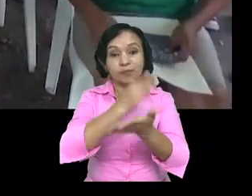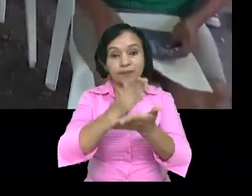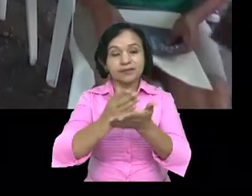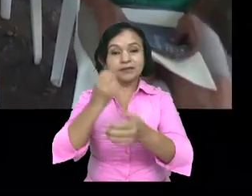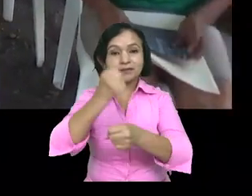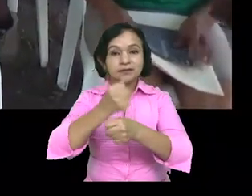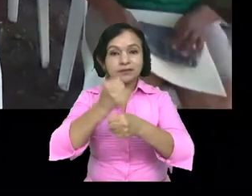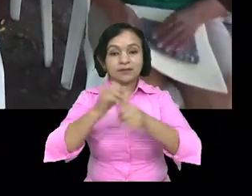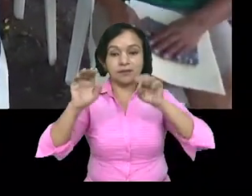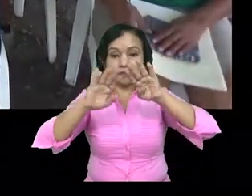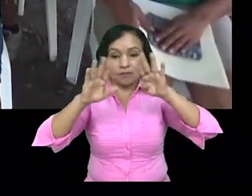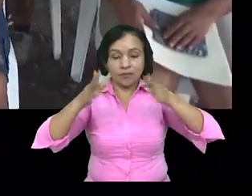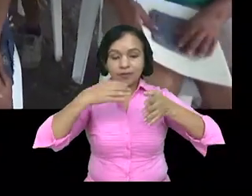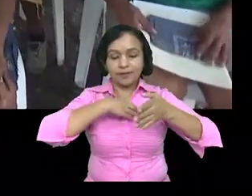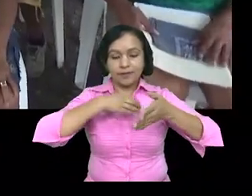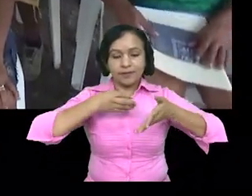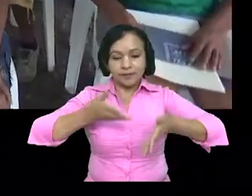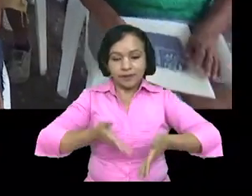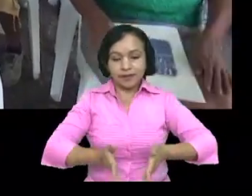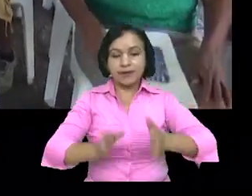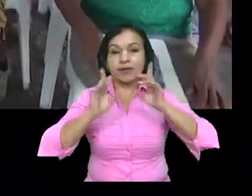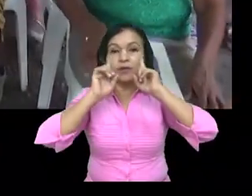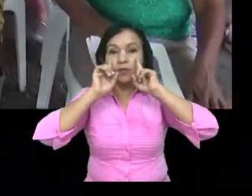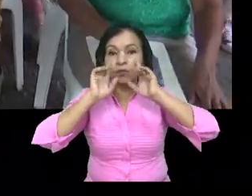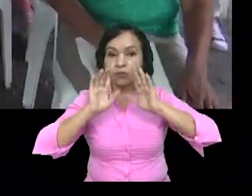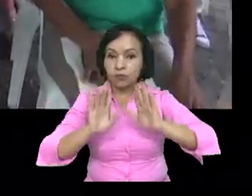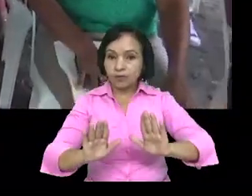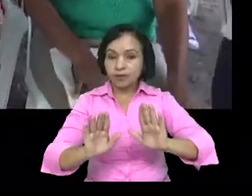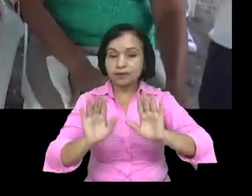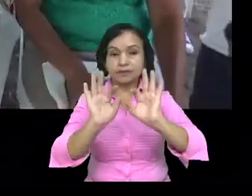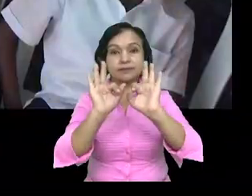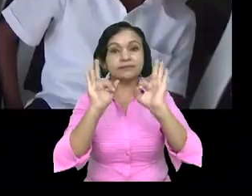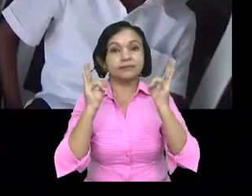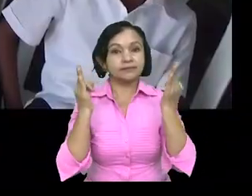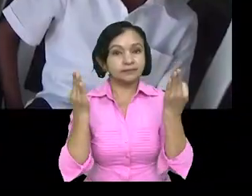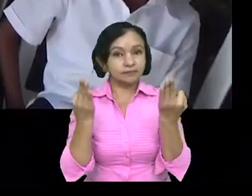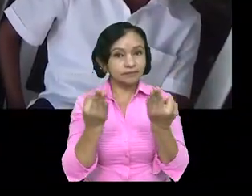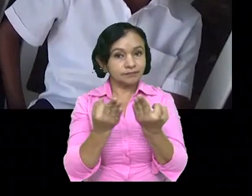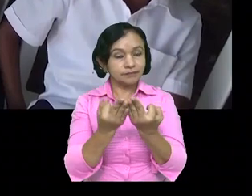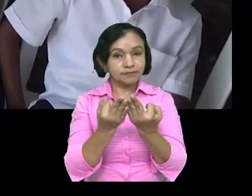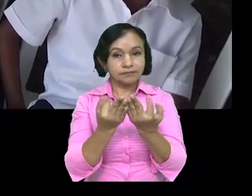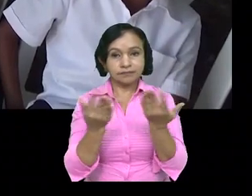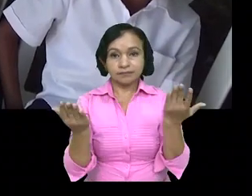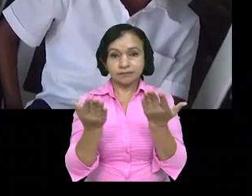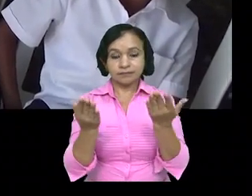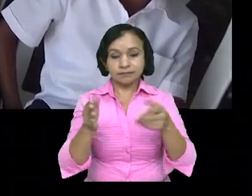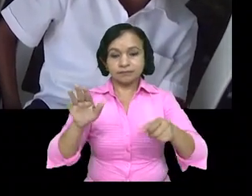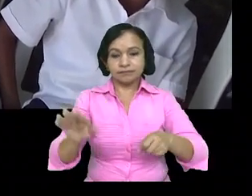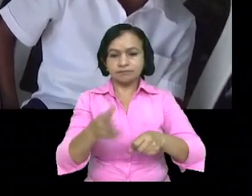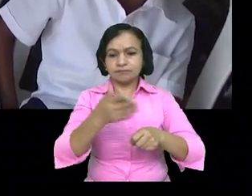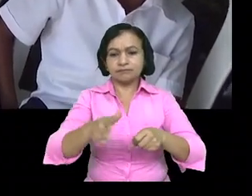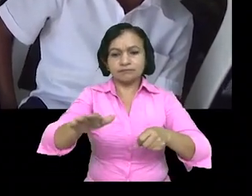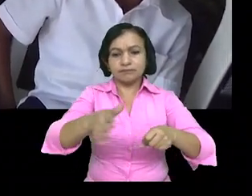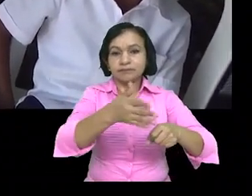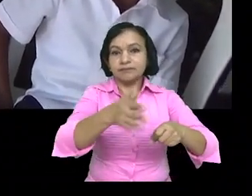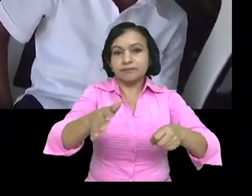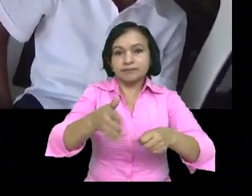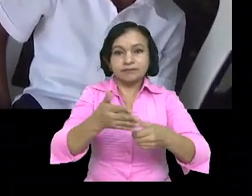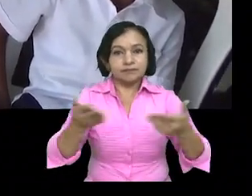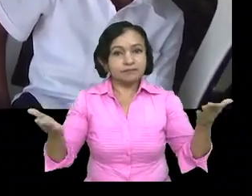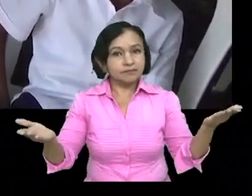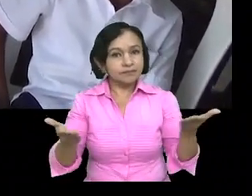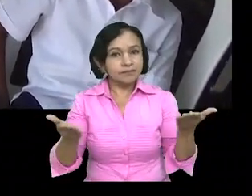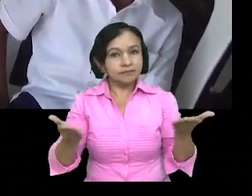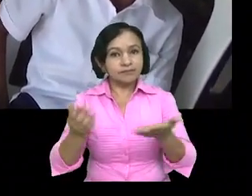el trabajo reproductivo. Entonces, en el cuidado de la familia, en la misma, en cocinar, por ejemplo,